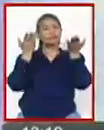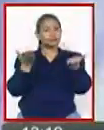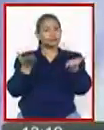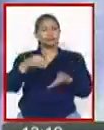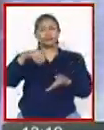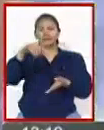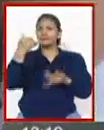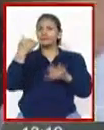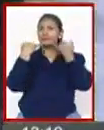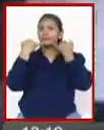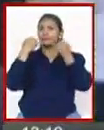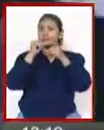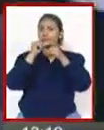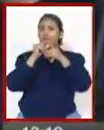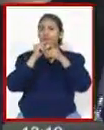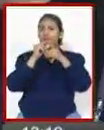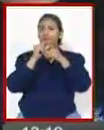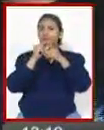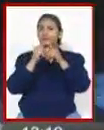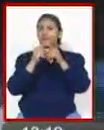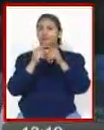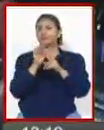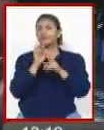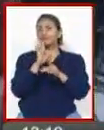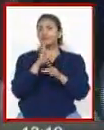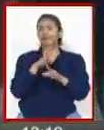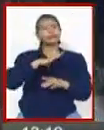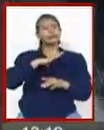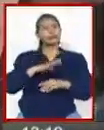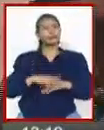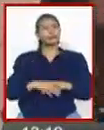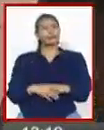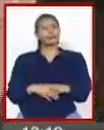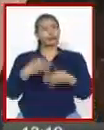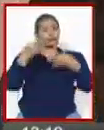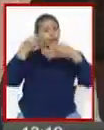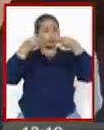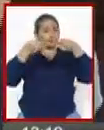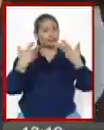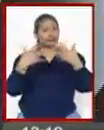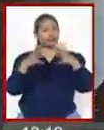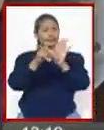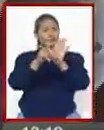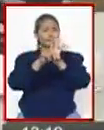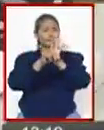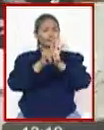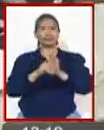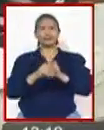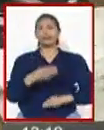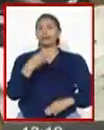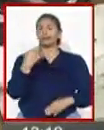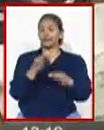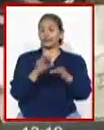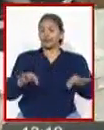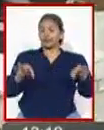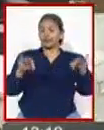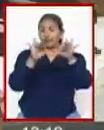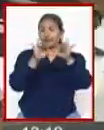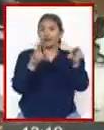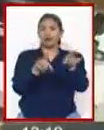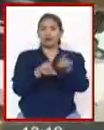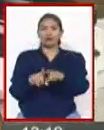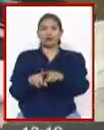otras expresiones son legítimas, reitero, o sea, ya está definido en la ley. O sea, seguramente eso es importante, digamos,